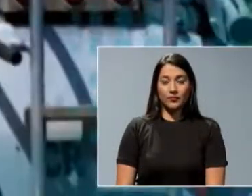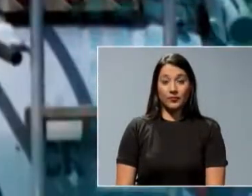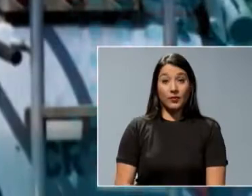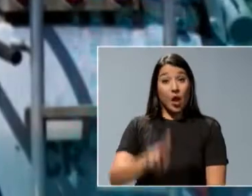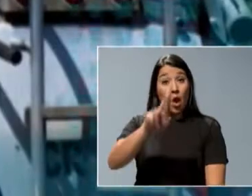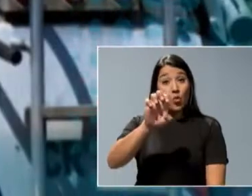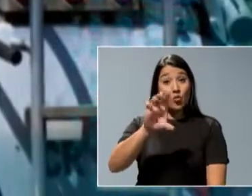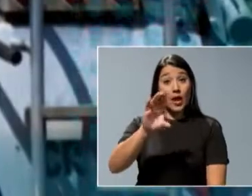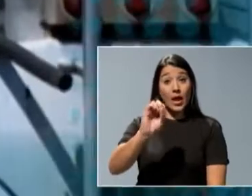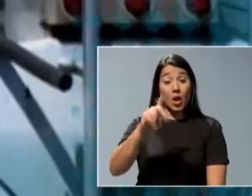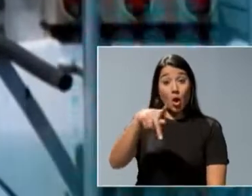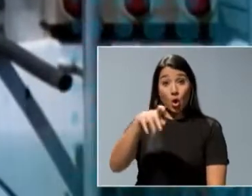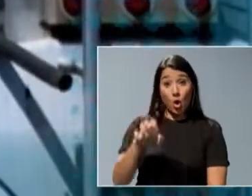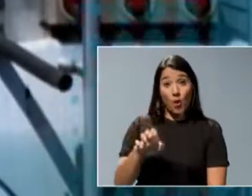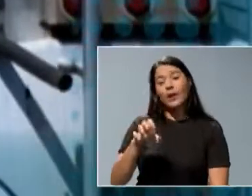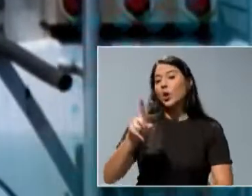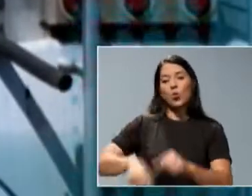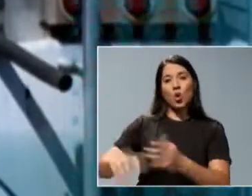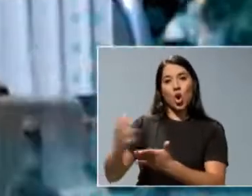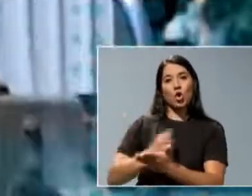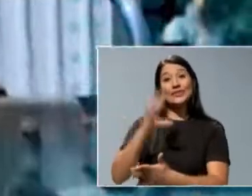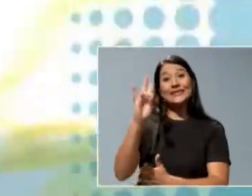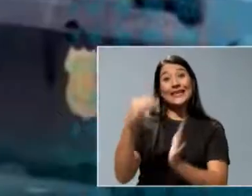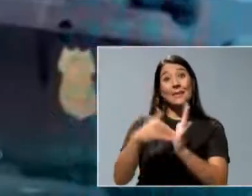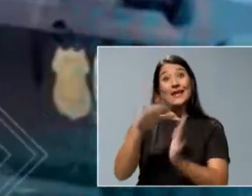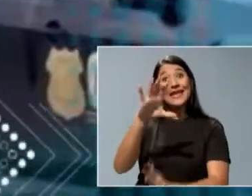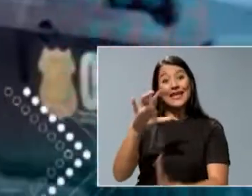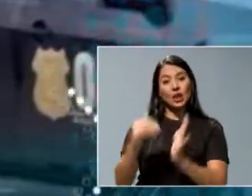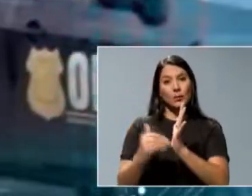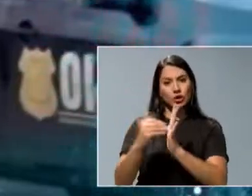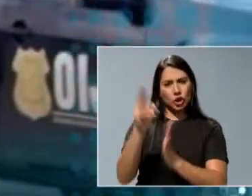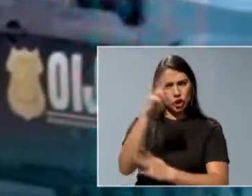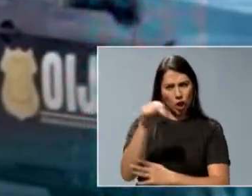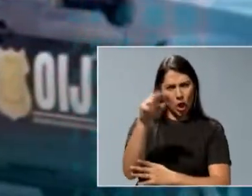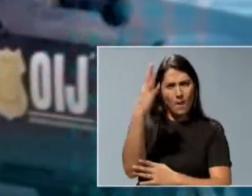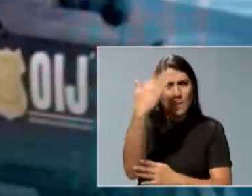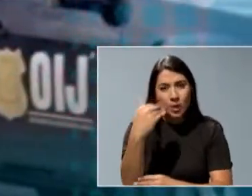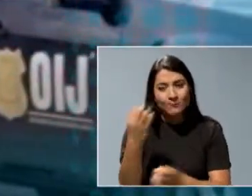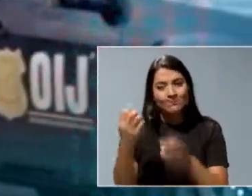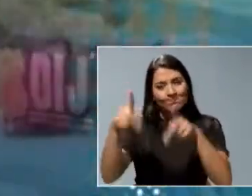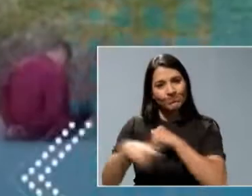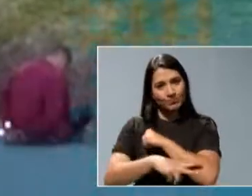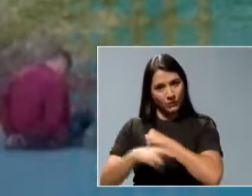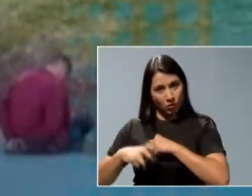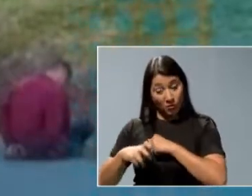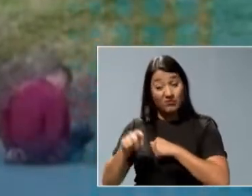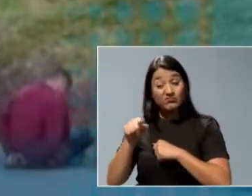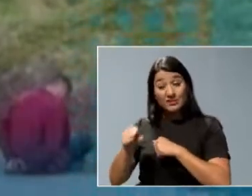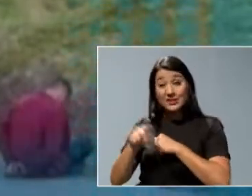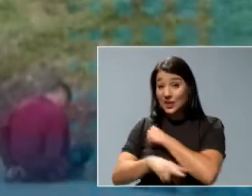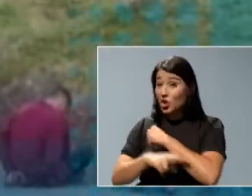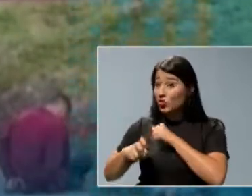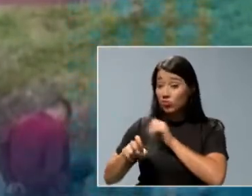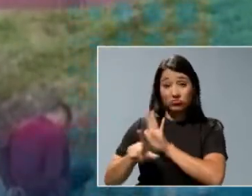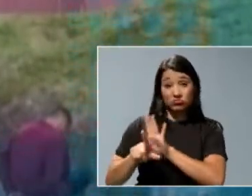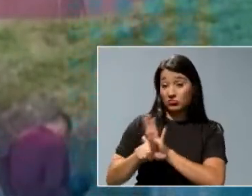Recope dejó de percibir 7.500 millones de colones por robo de combustible. Las tomas ilegales se dispararon desde octubre